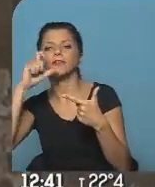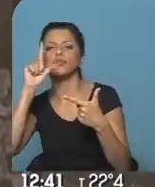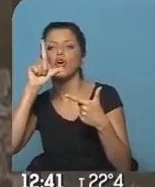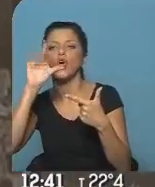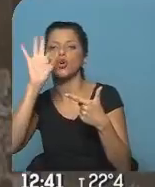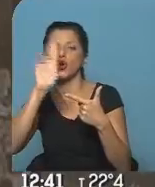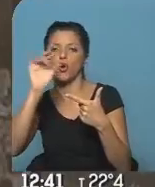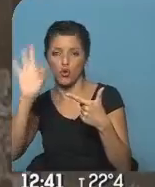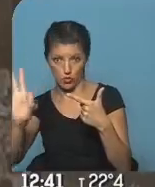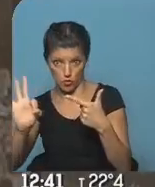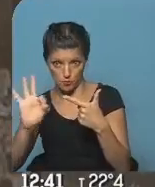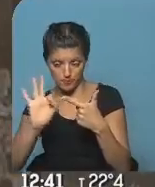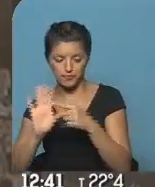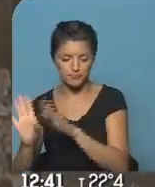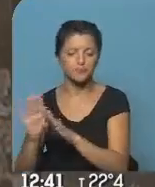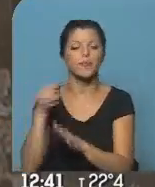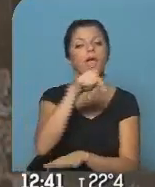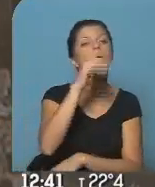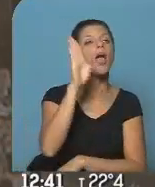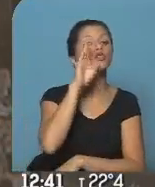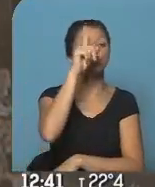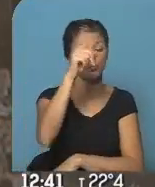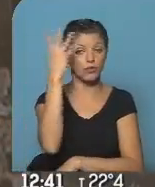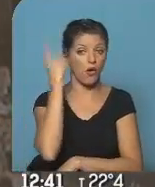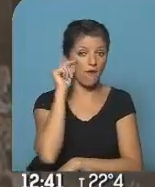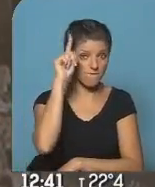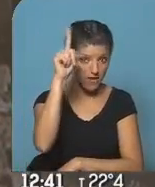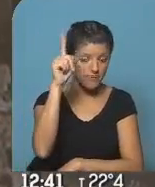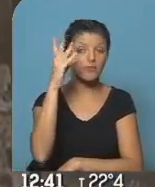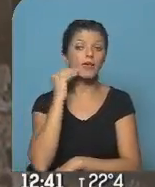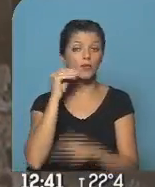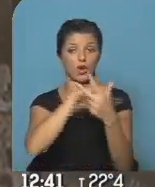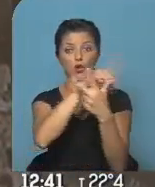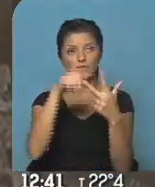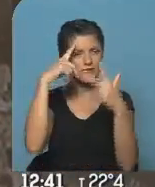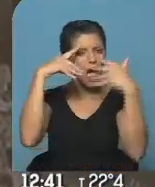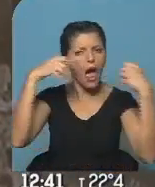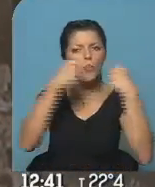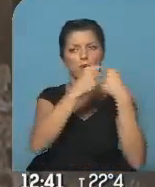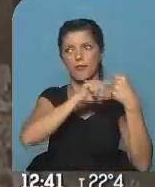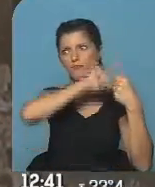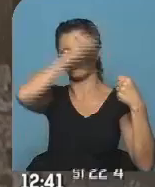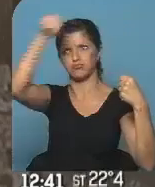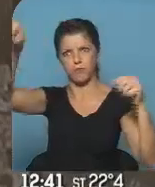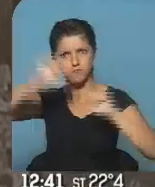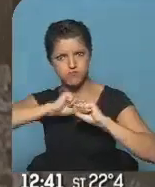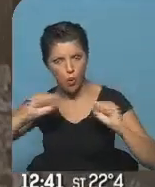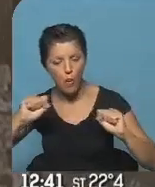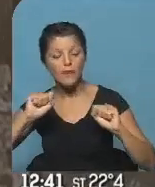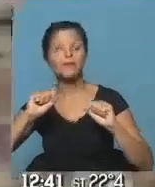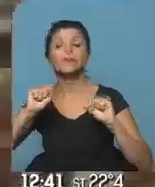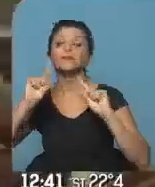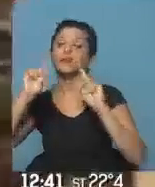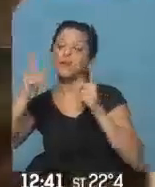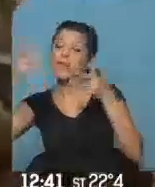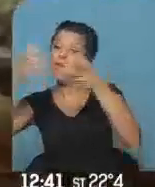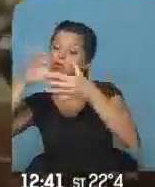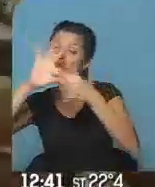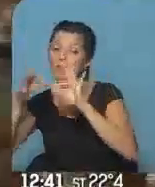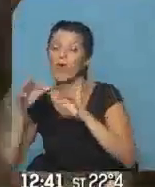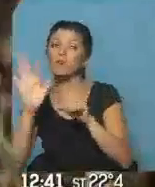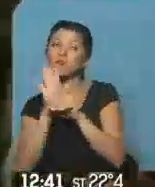bombardeo: Estados Unidos, Francia y el Reino Unido, y la Unión Europea, que da un apoyo tibio, que dice,